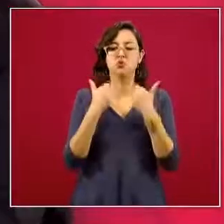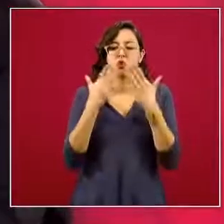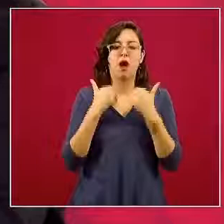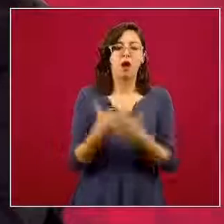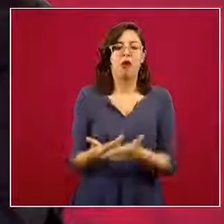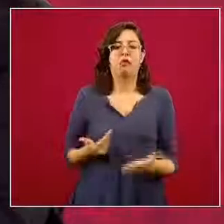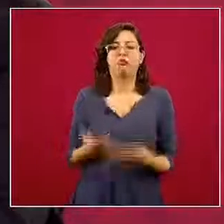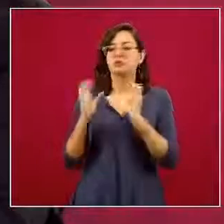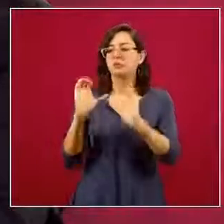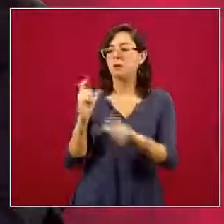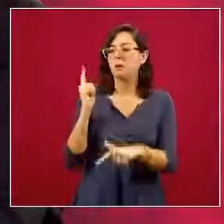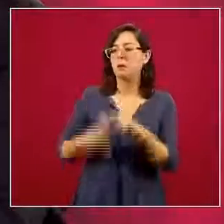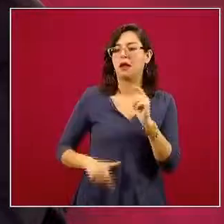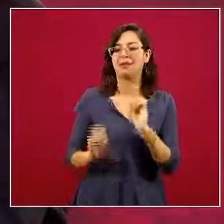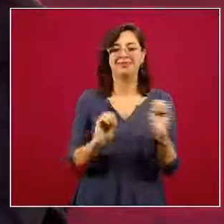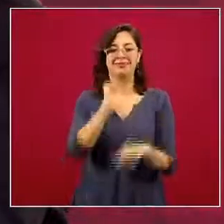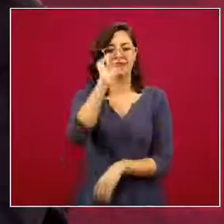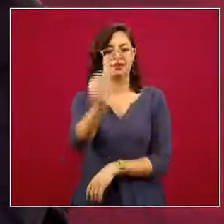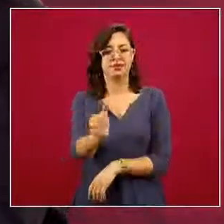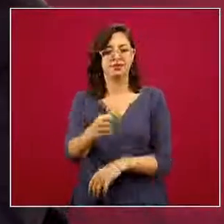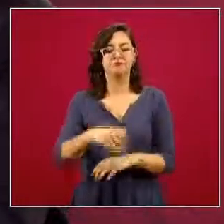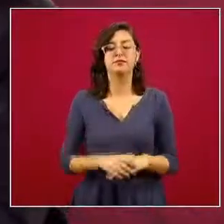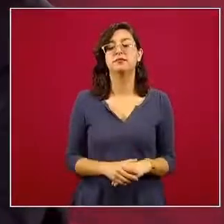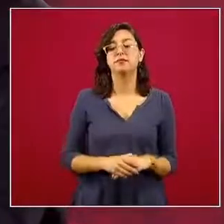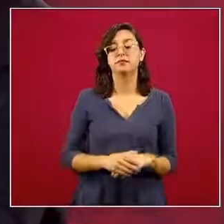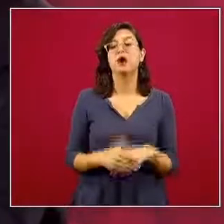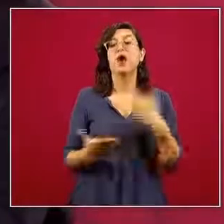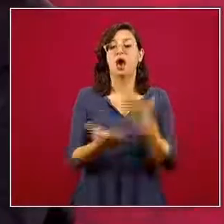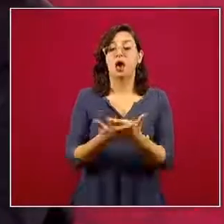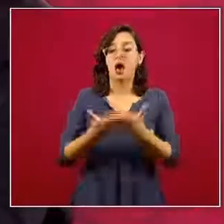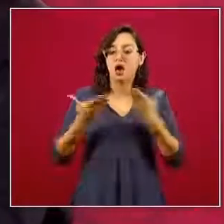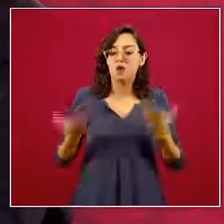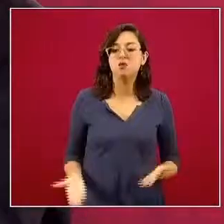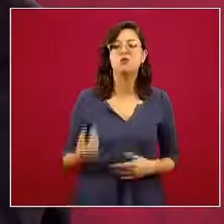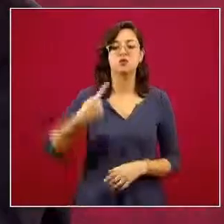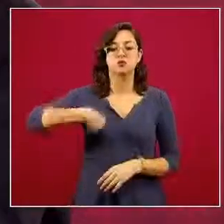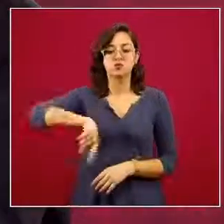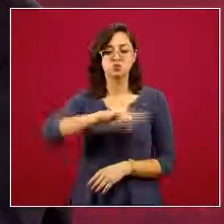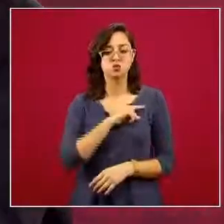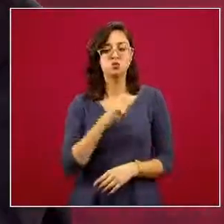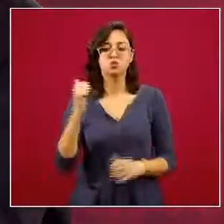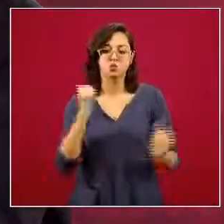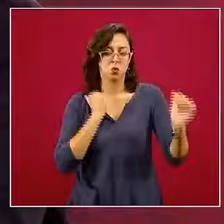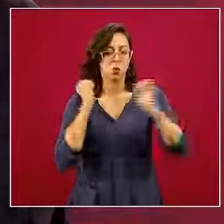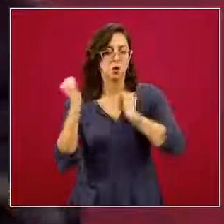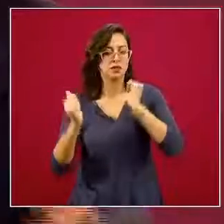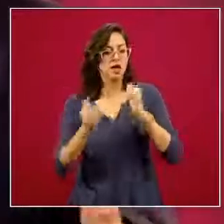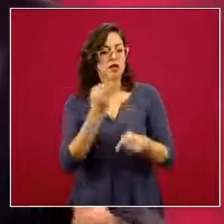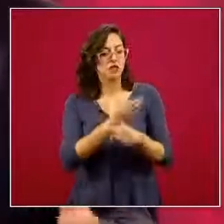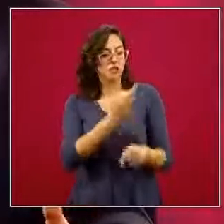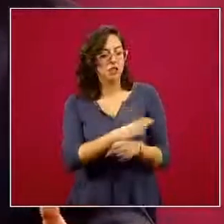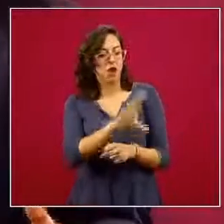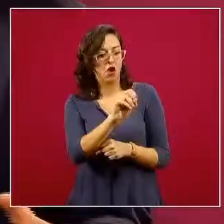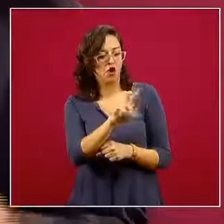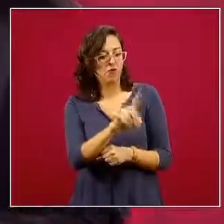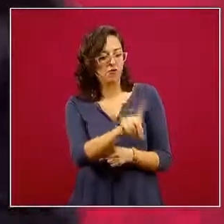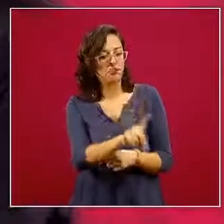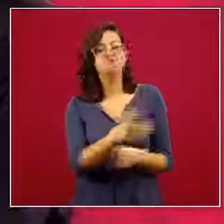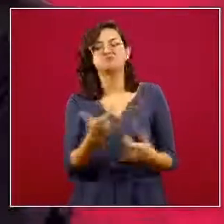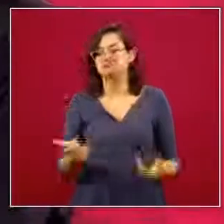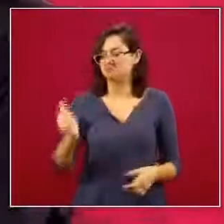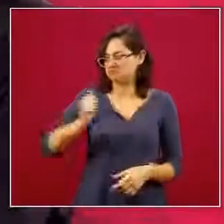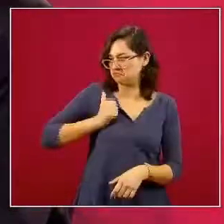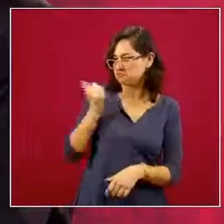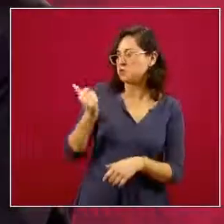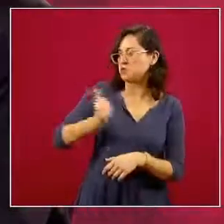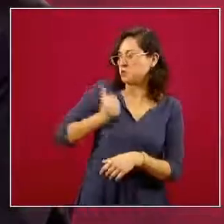la prevención. Entonces sí, estamos retomando a propósito de COVID estos modelos, lo que presentamos aquí conjuntamente